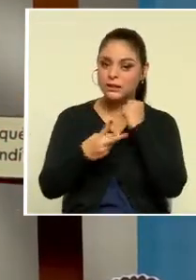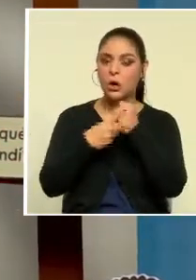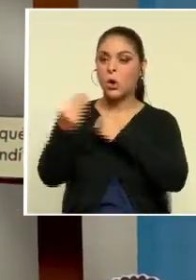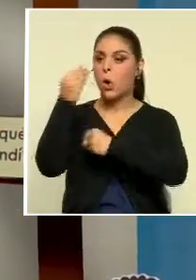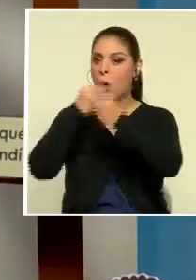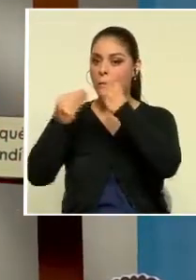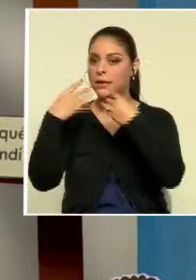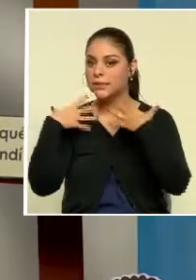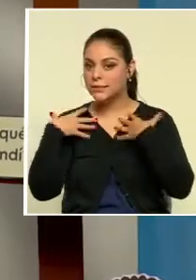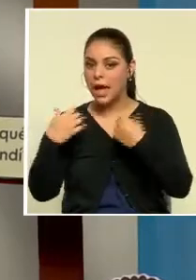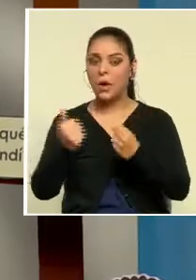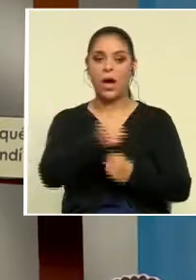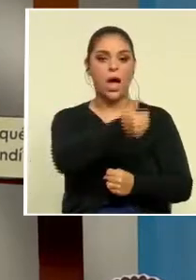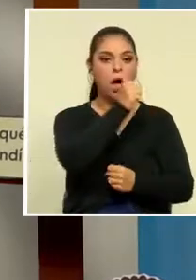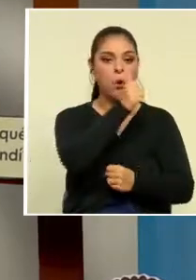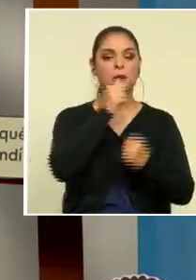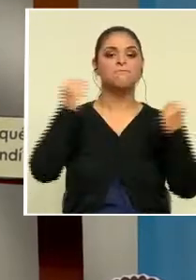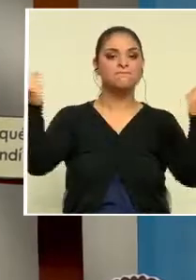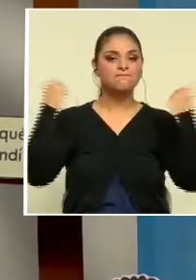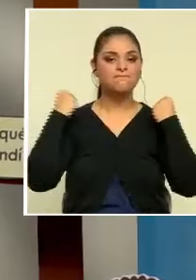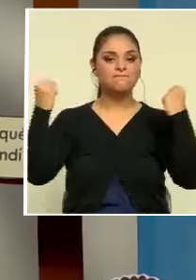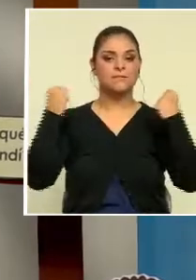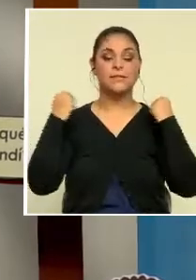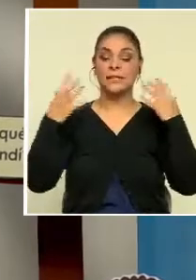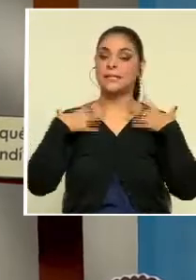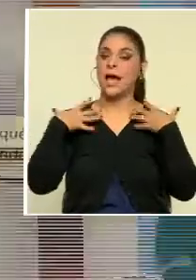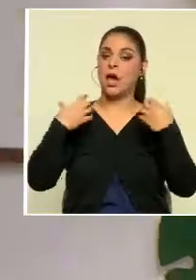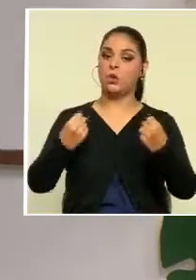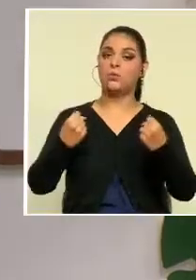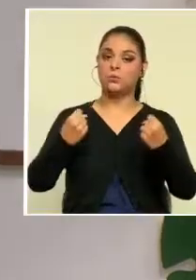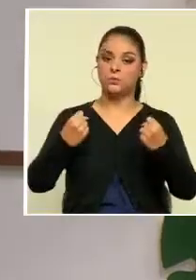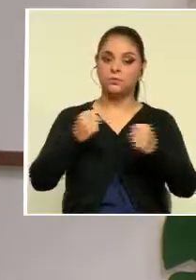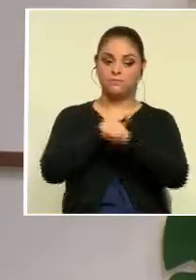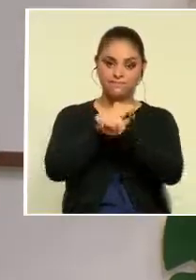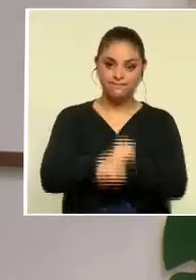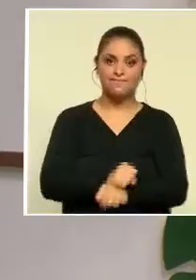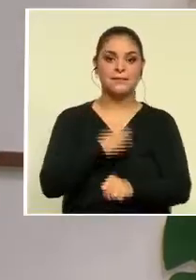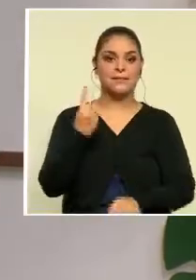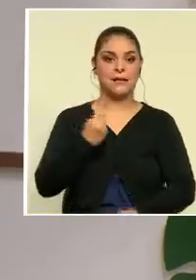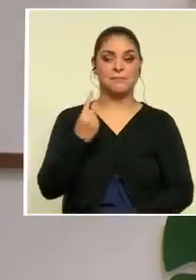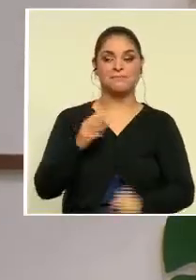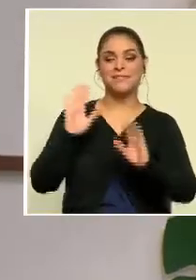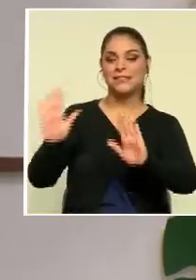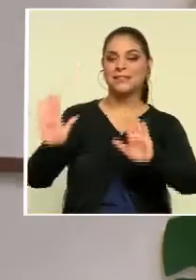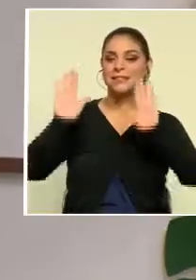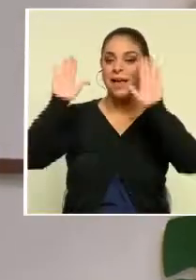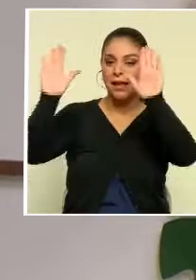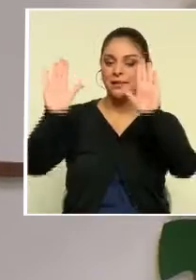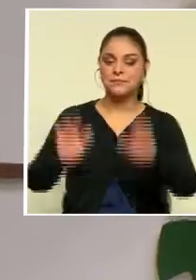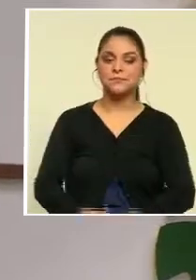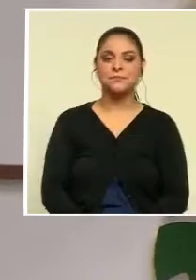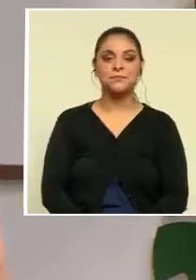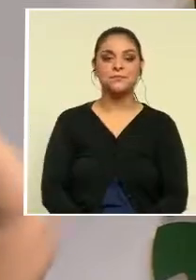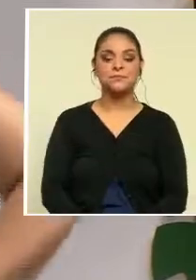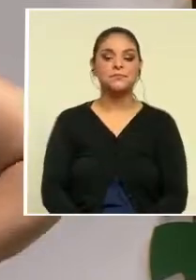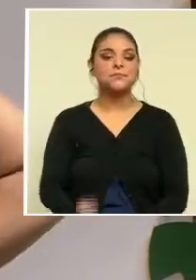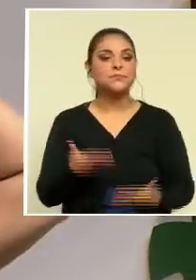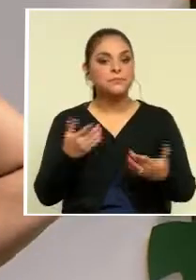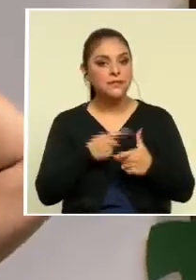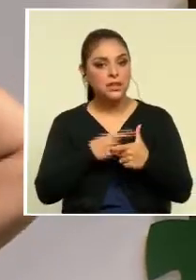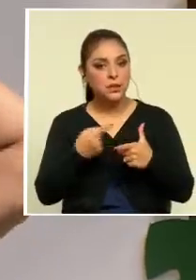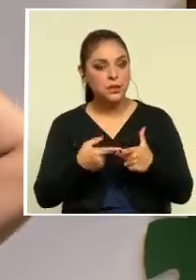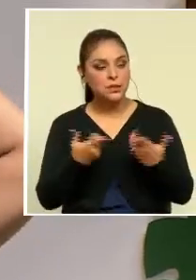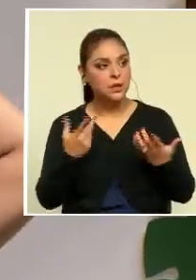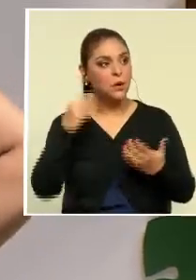agua hacer ejercicio y mantener hábitos y saludables excelente niña buen entonces qué te parece